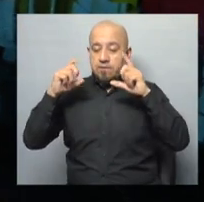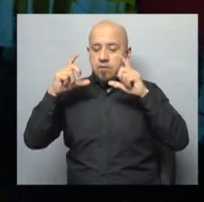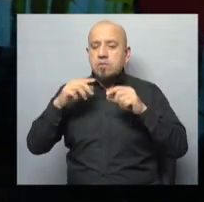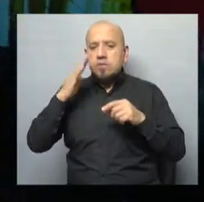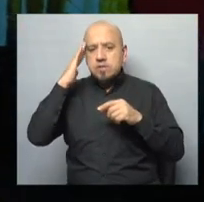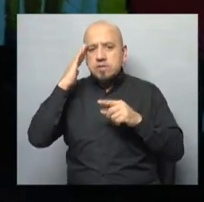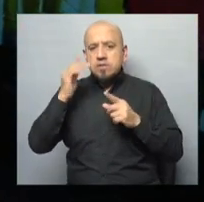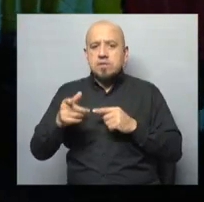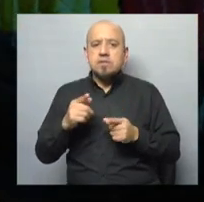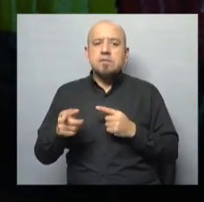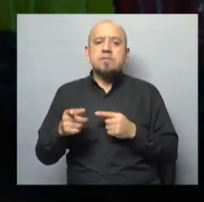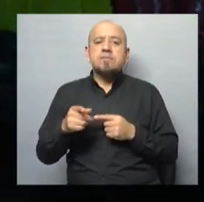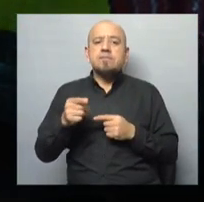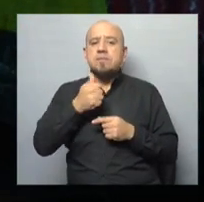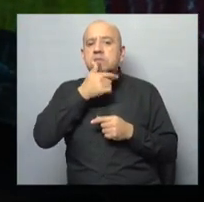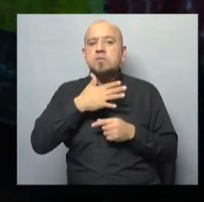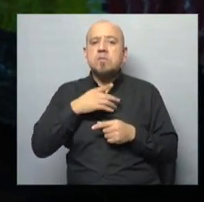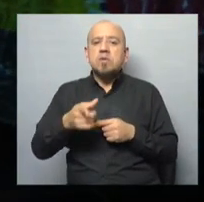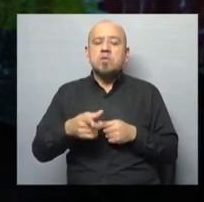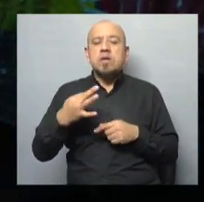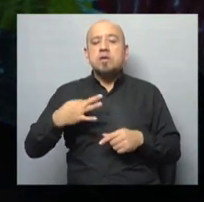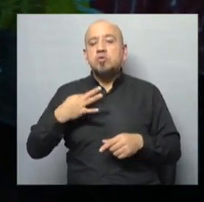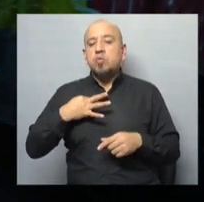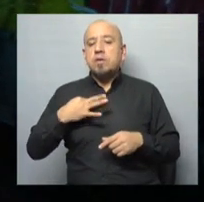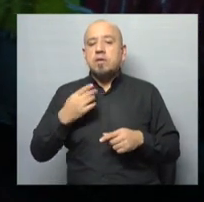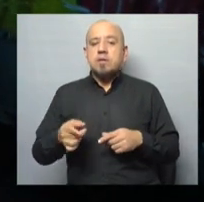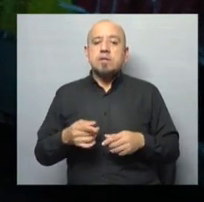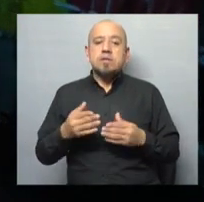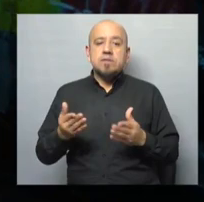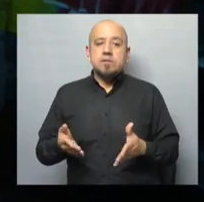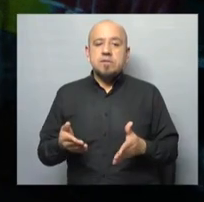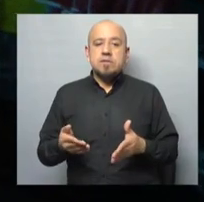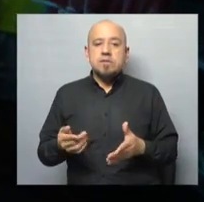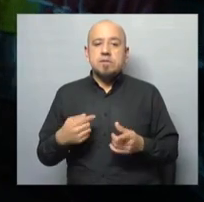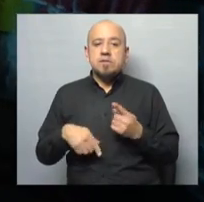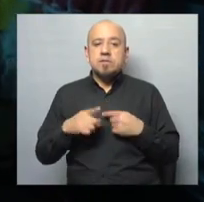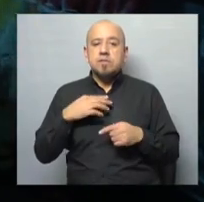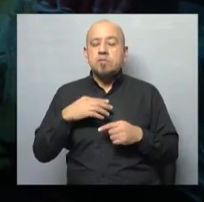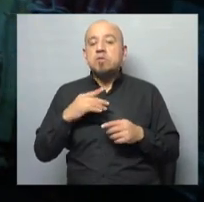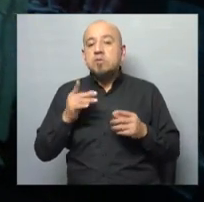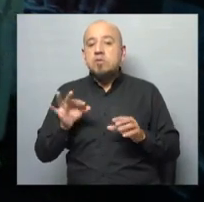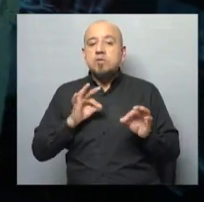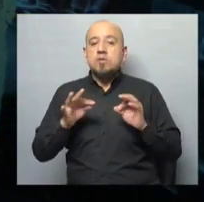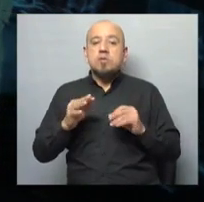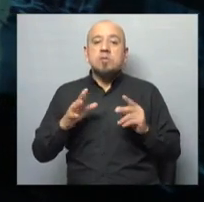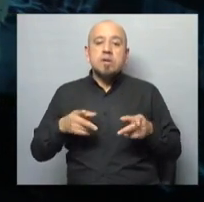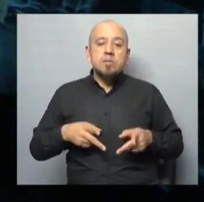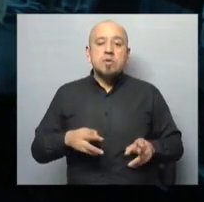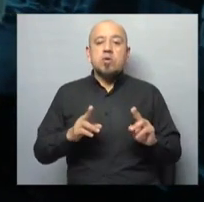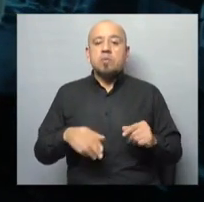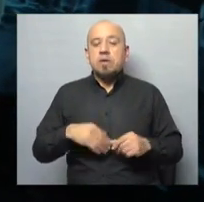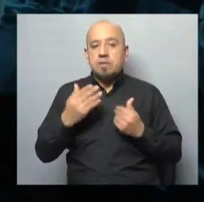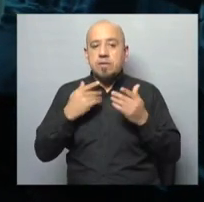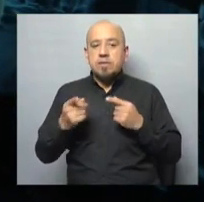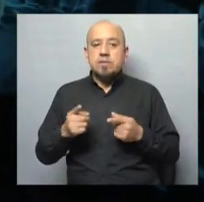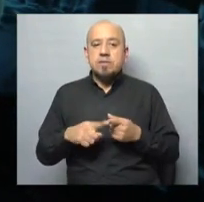un breve relato de su historia de su vida qué bueno que ha sido lo que hemos elegimos como método para para conversar